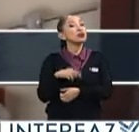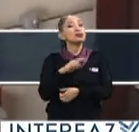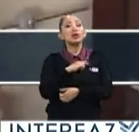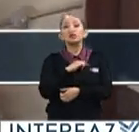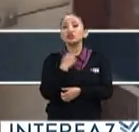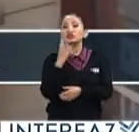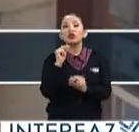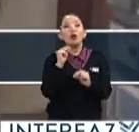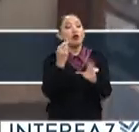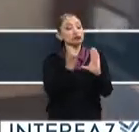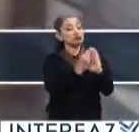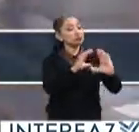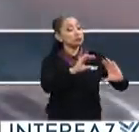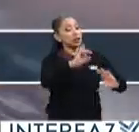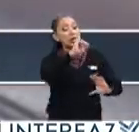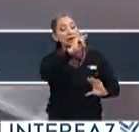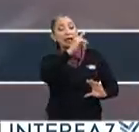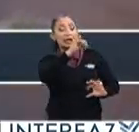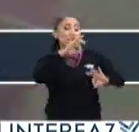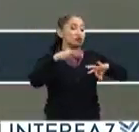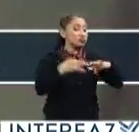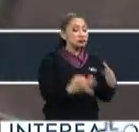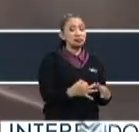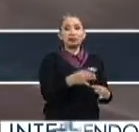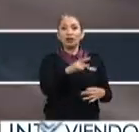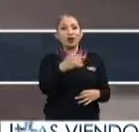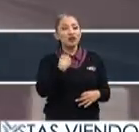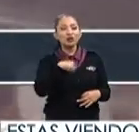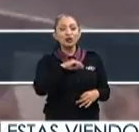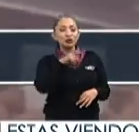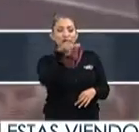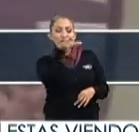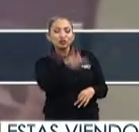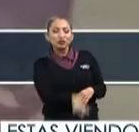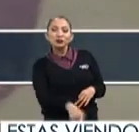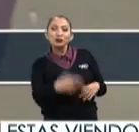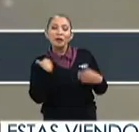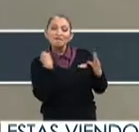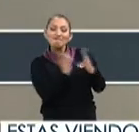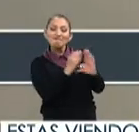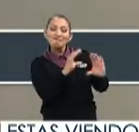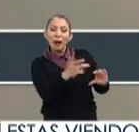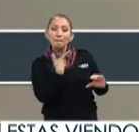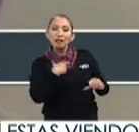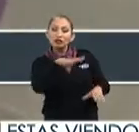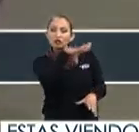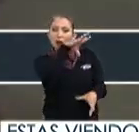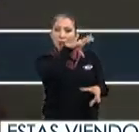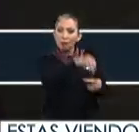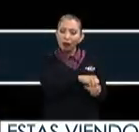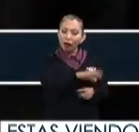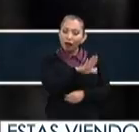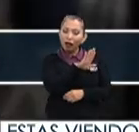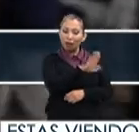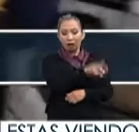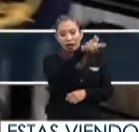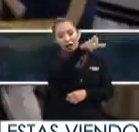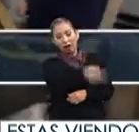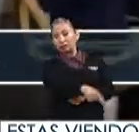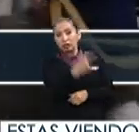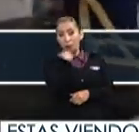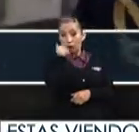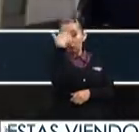al clásico ingeniero, nosotros formamos personas integrales que tienen